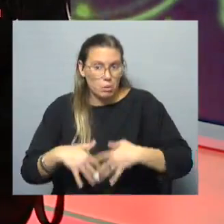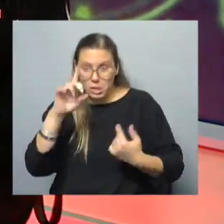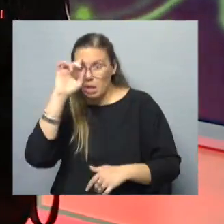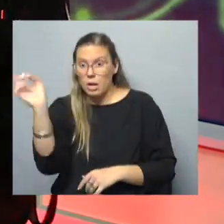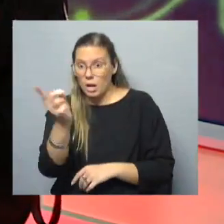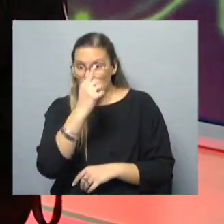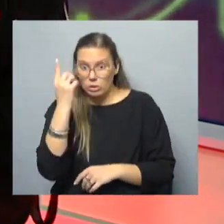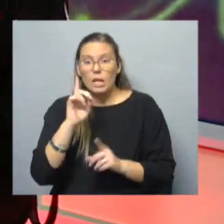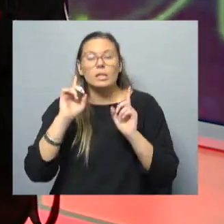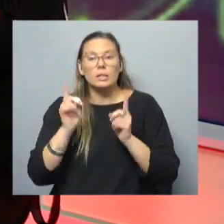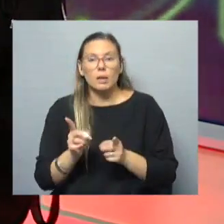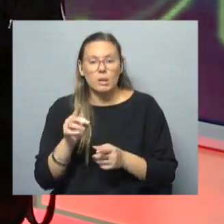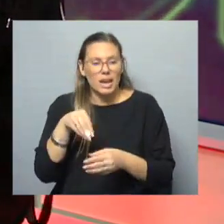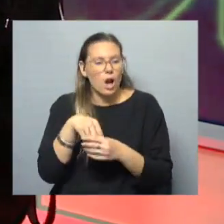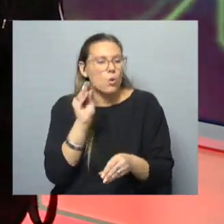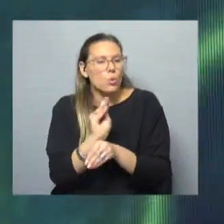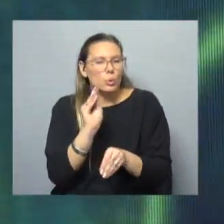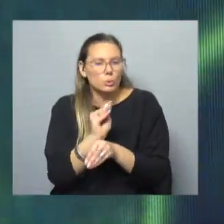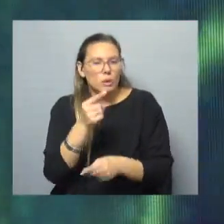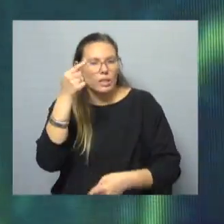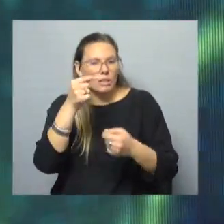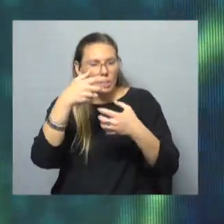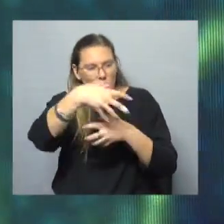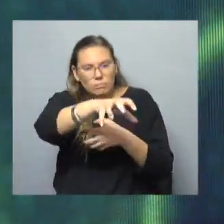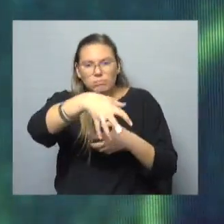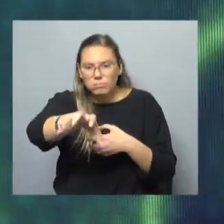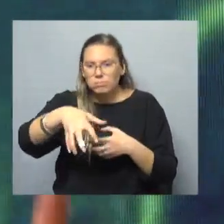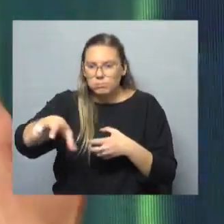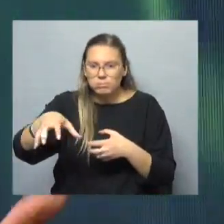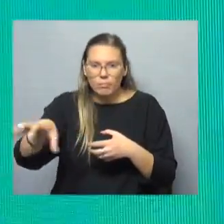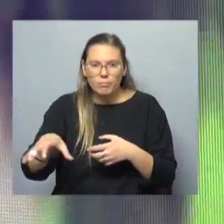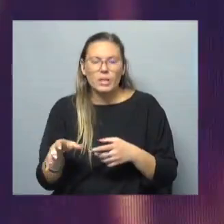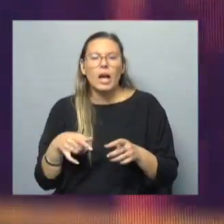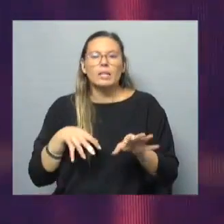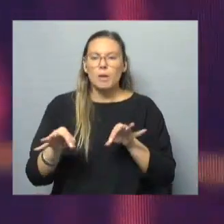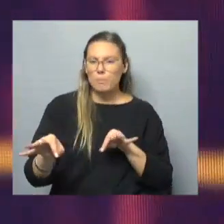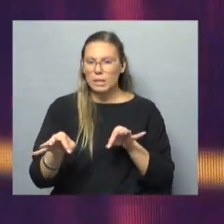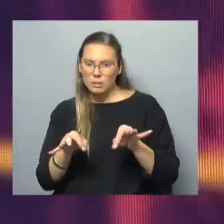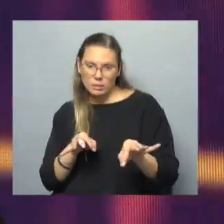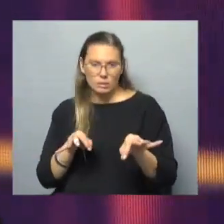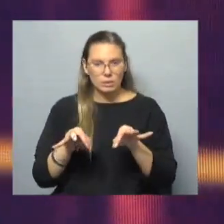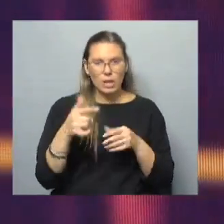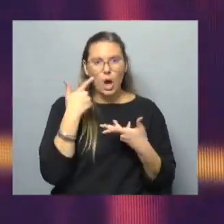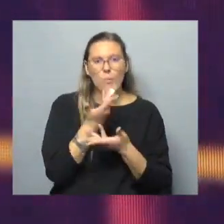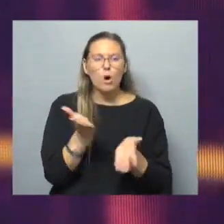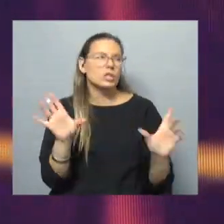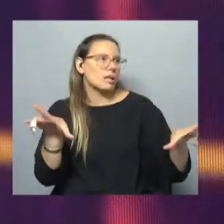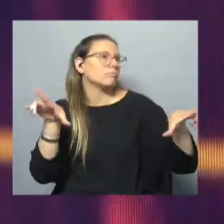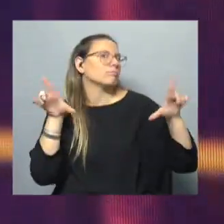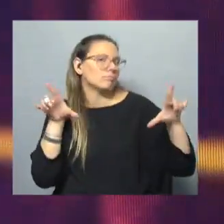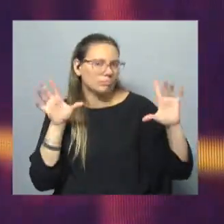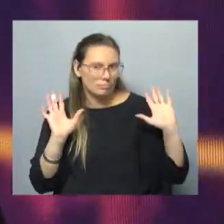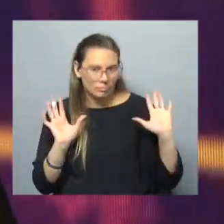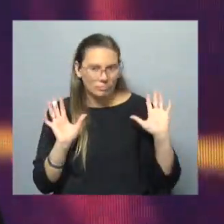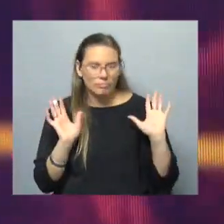internacionalmente, como también dentro de la cultura hay diferentes categorías, ya sean de pasarela, de mostrar el rostro,